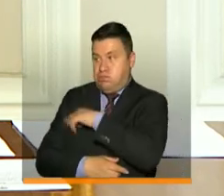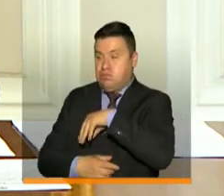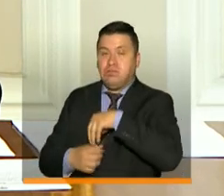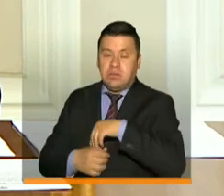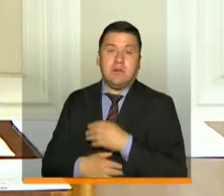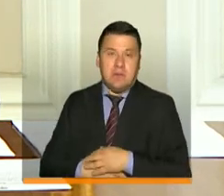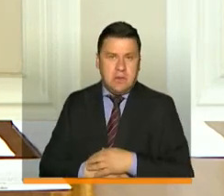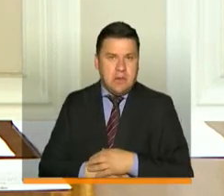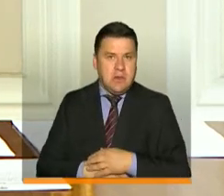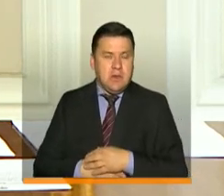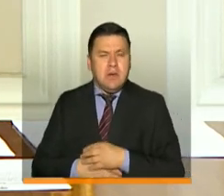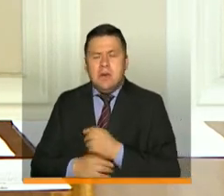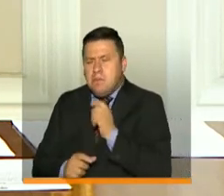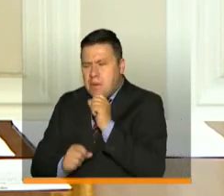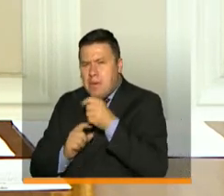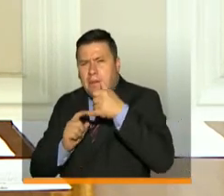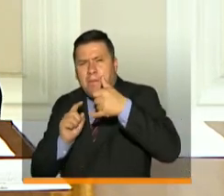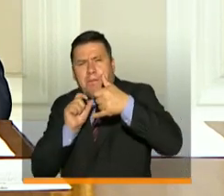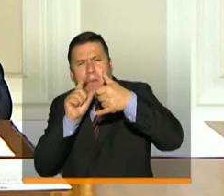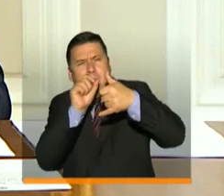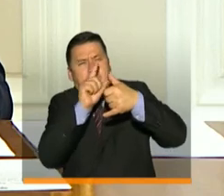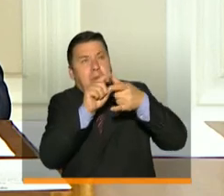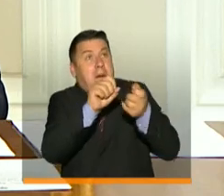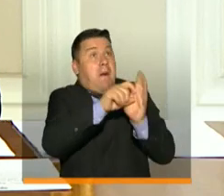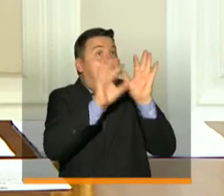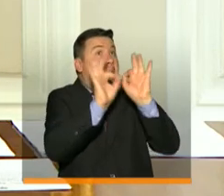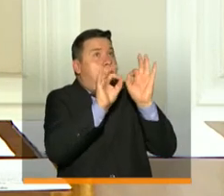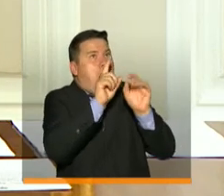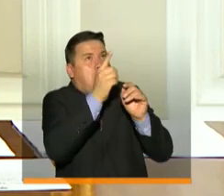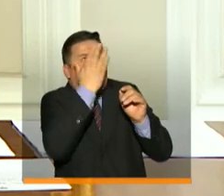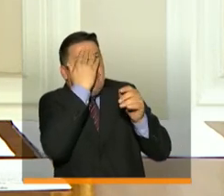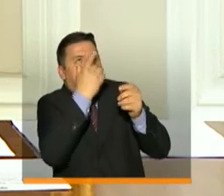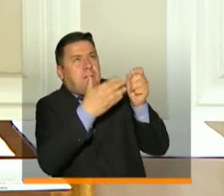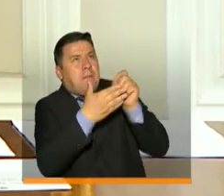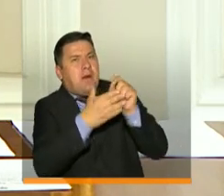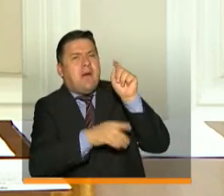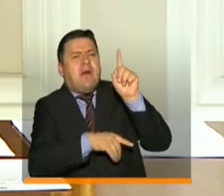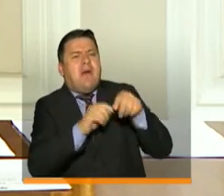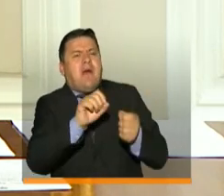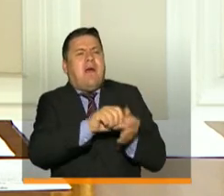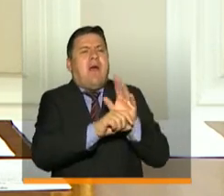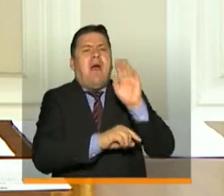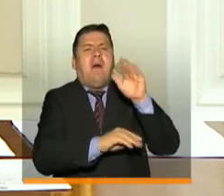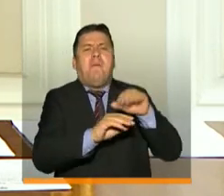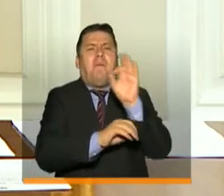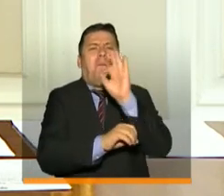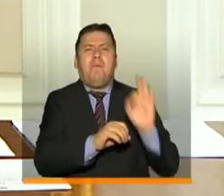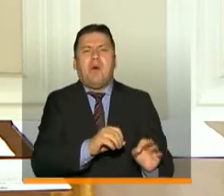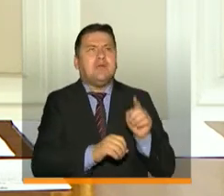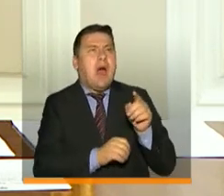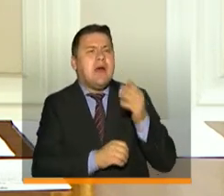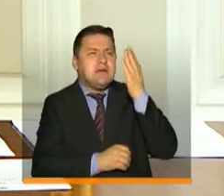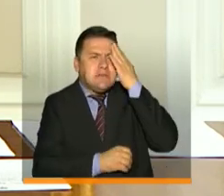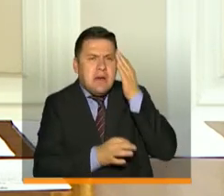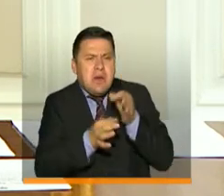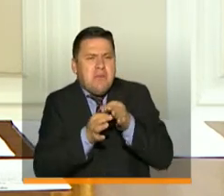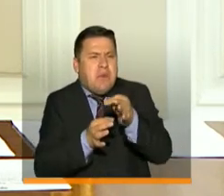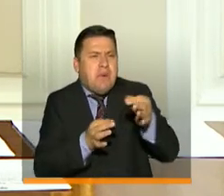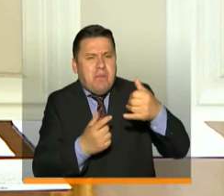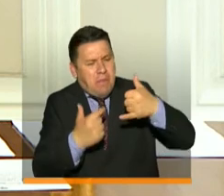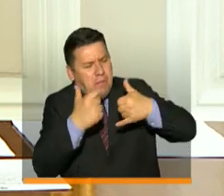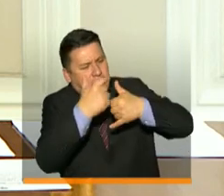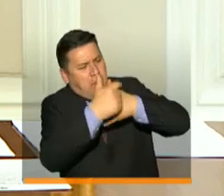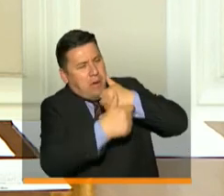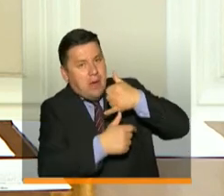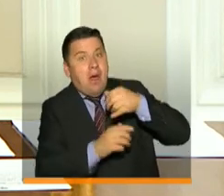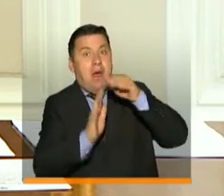también el desagregado de municipios que no han tenido afectación, que tienen baja afectación, también los que tienen afectación alta, de tal